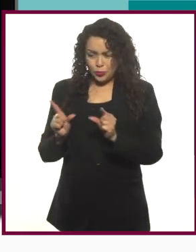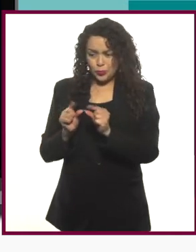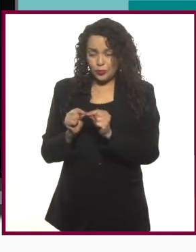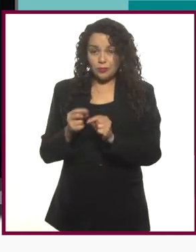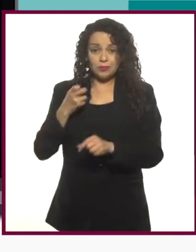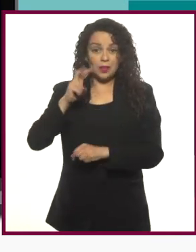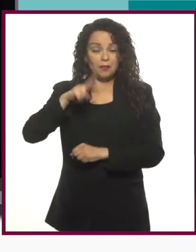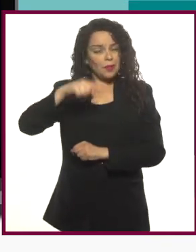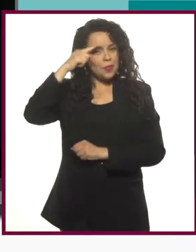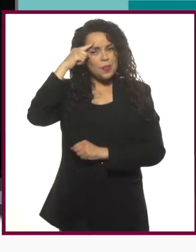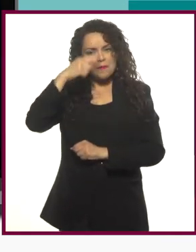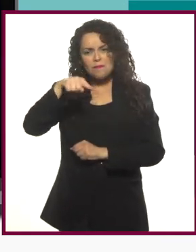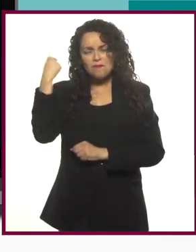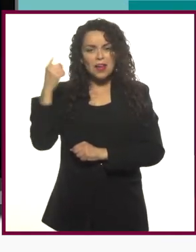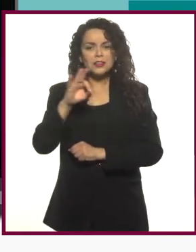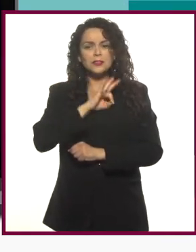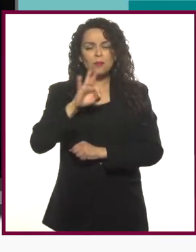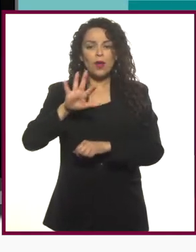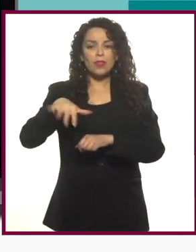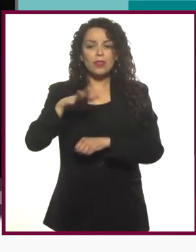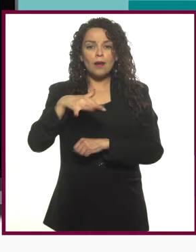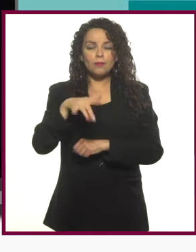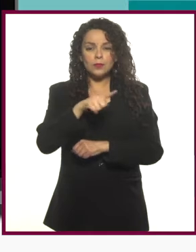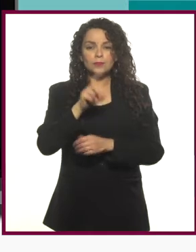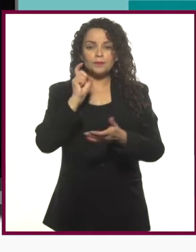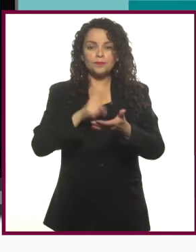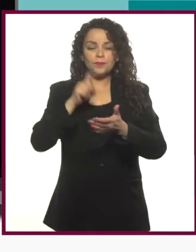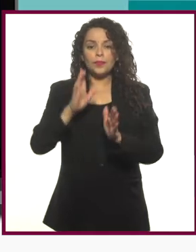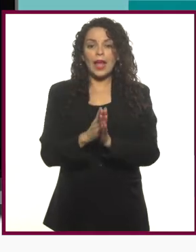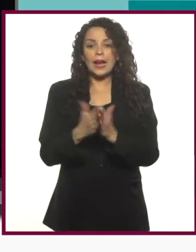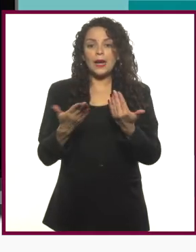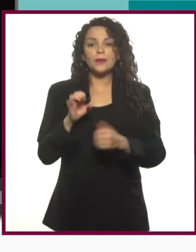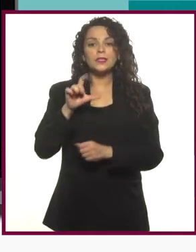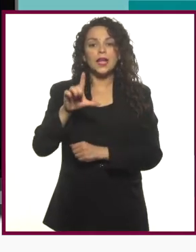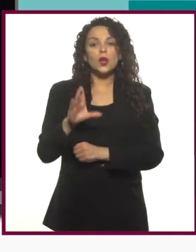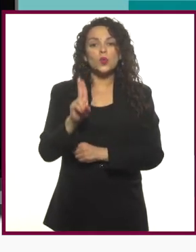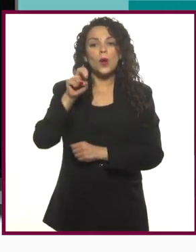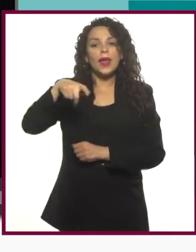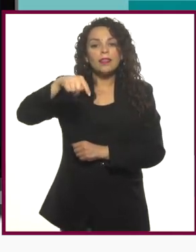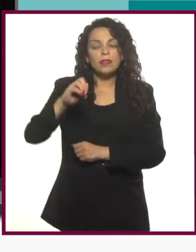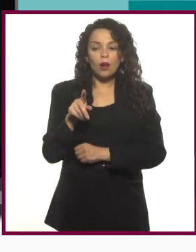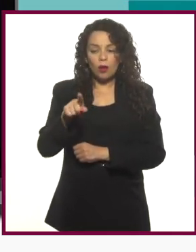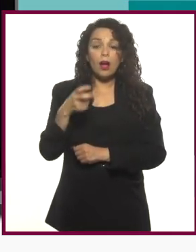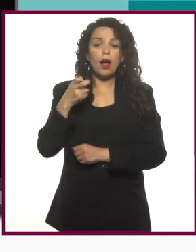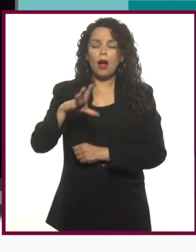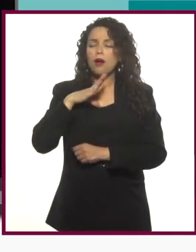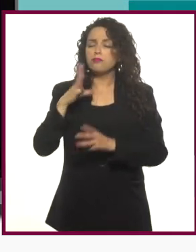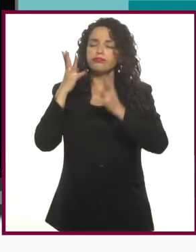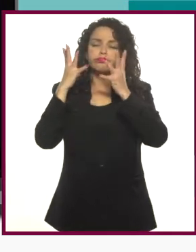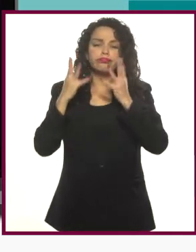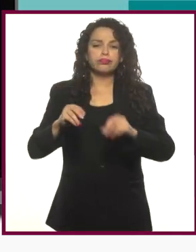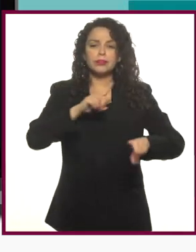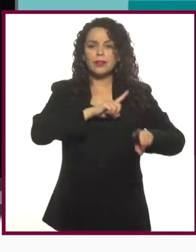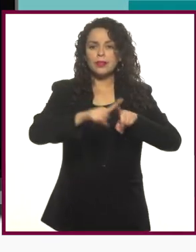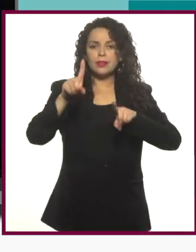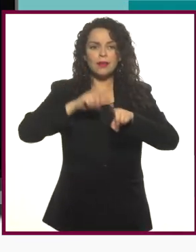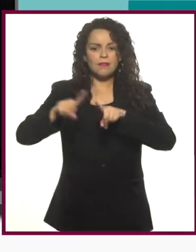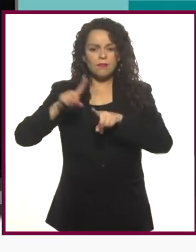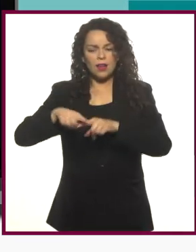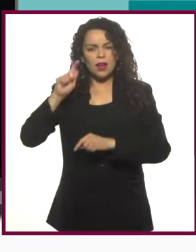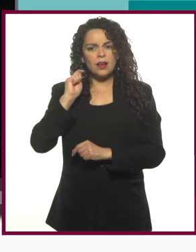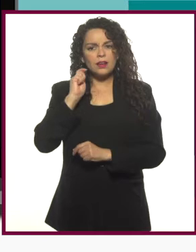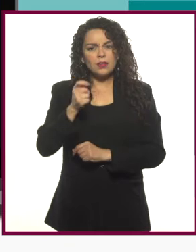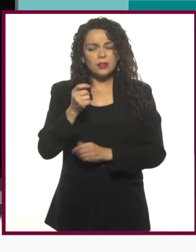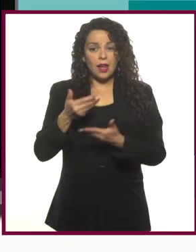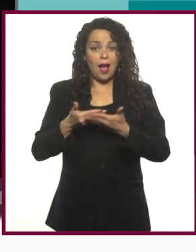pequeñas. Yo os recomiendo, está bien fácil, está muy a la mano, buscar la revista El Cuento, y ahí están publicados muchísimos de